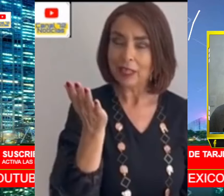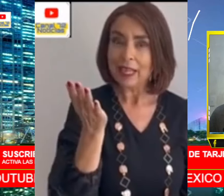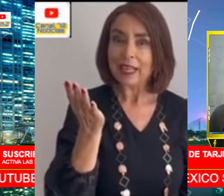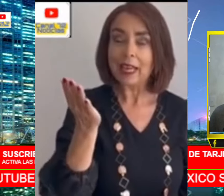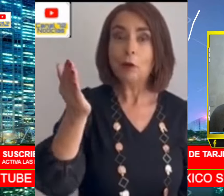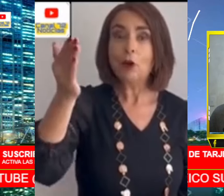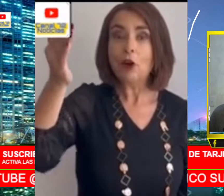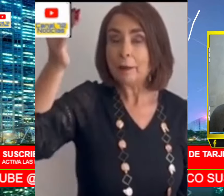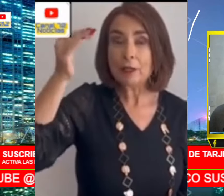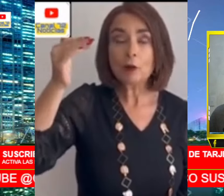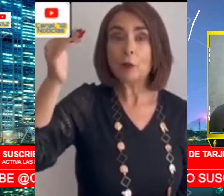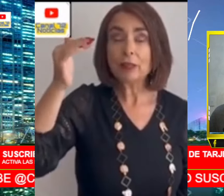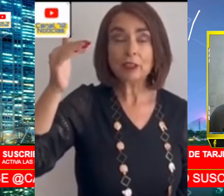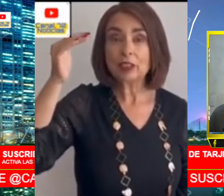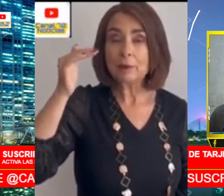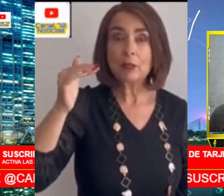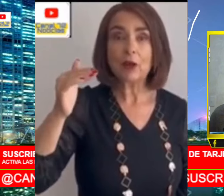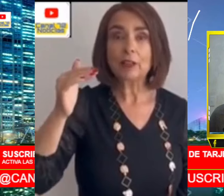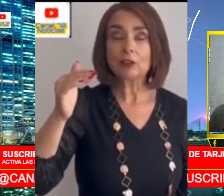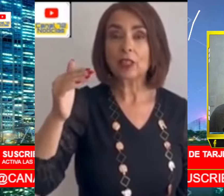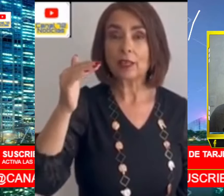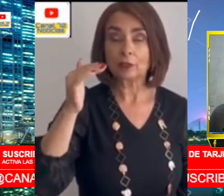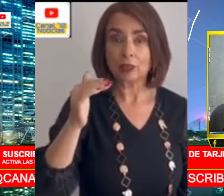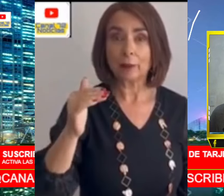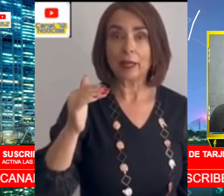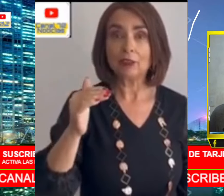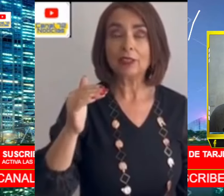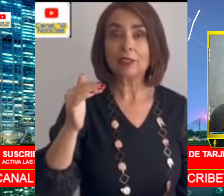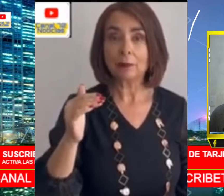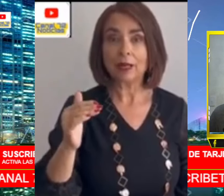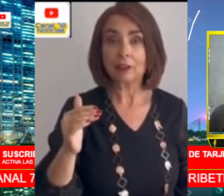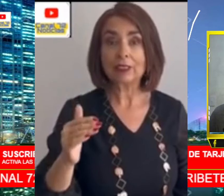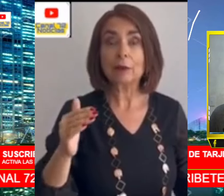¿no? Que ha habido años en que los